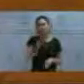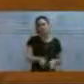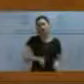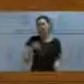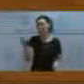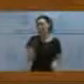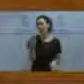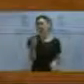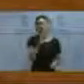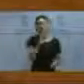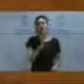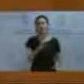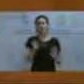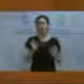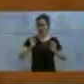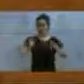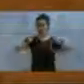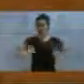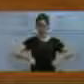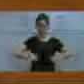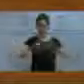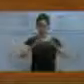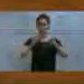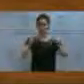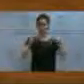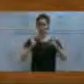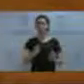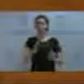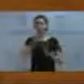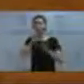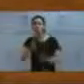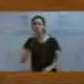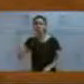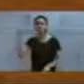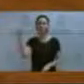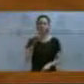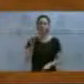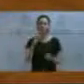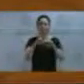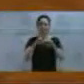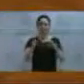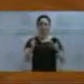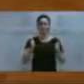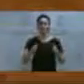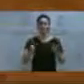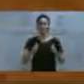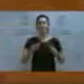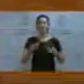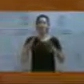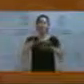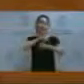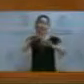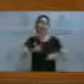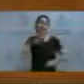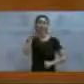En nuestro caso, por el interés general de Asturias y de los asturianos. Feliz Día